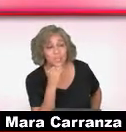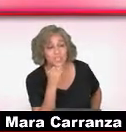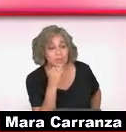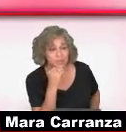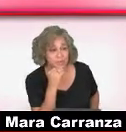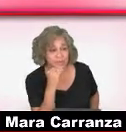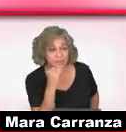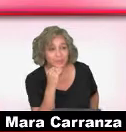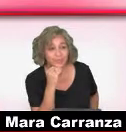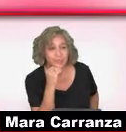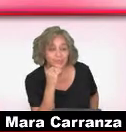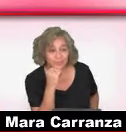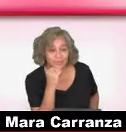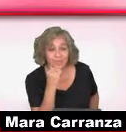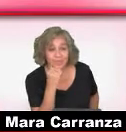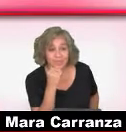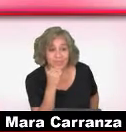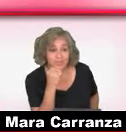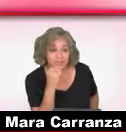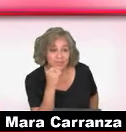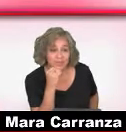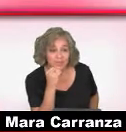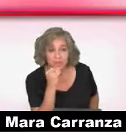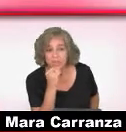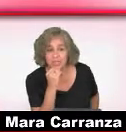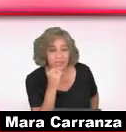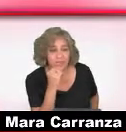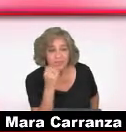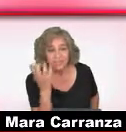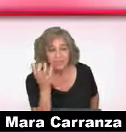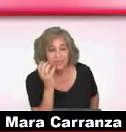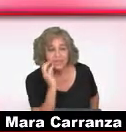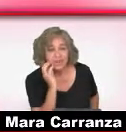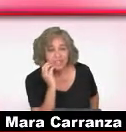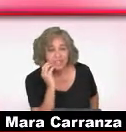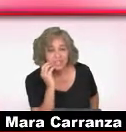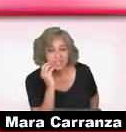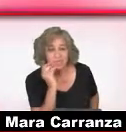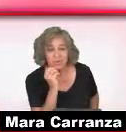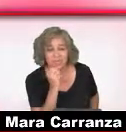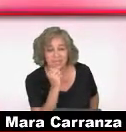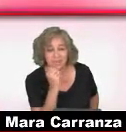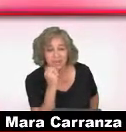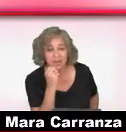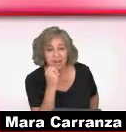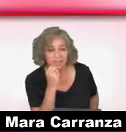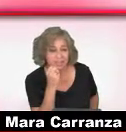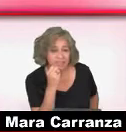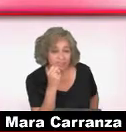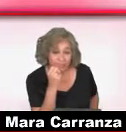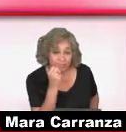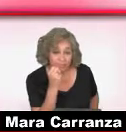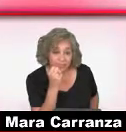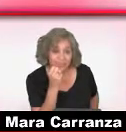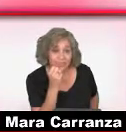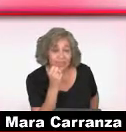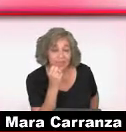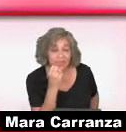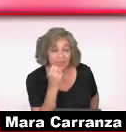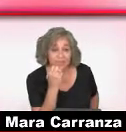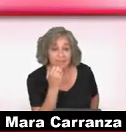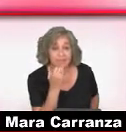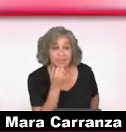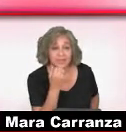justa, questionable. Dice López Obrador. Porque no, so López Obrador says they don't have a just reason or cause. Porque les